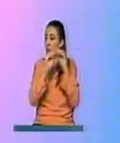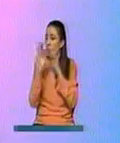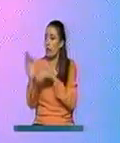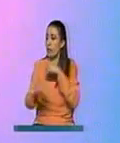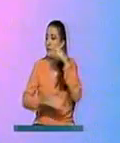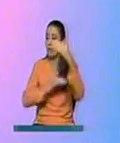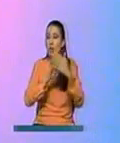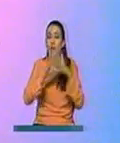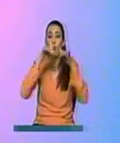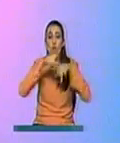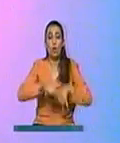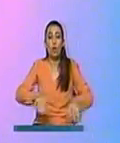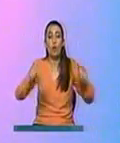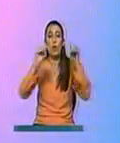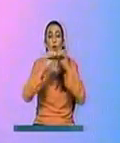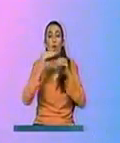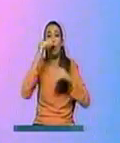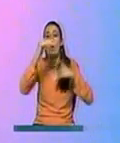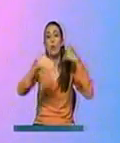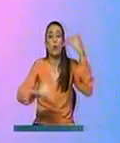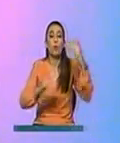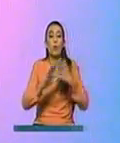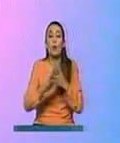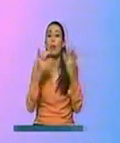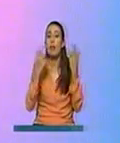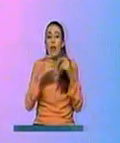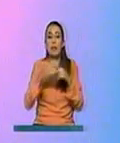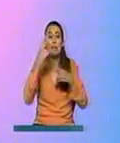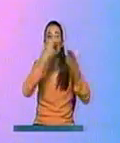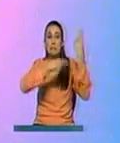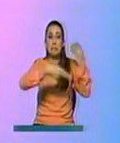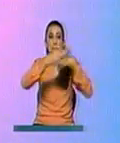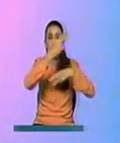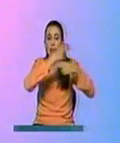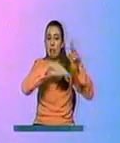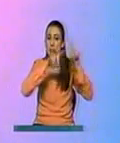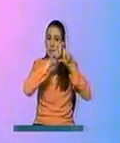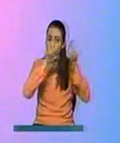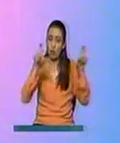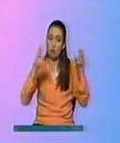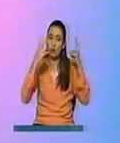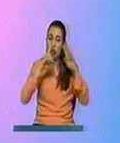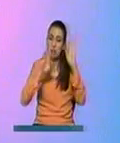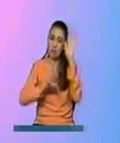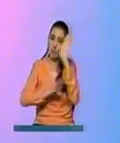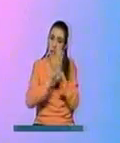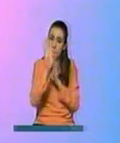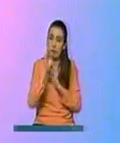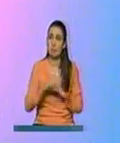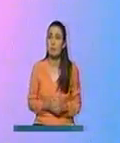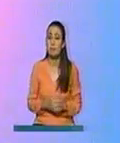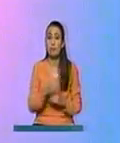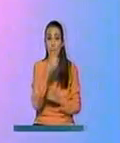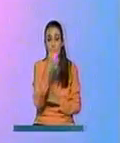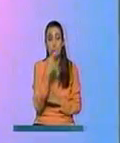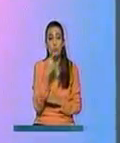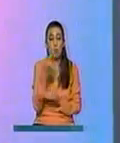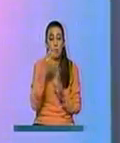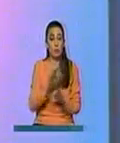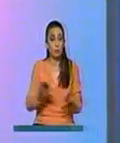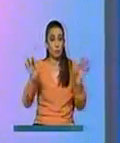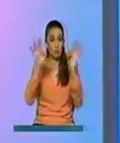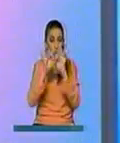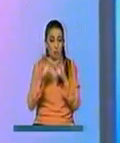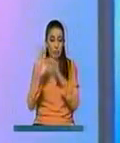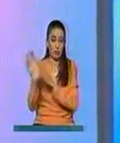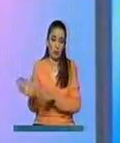cerveceros, para poder alimentar sus negocios y poder expandirse y crecer. Y usted ha mencionado un elemento que también es muy